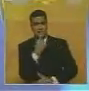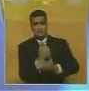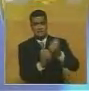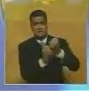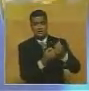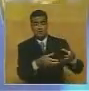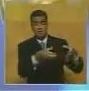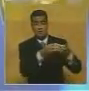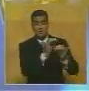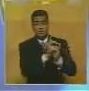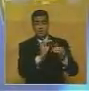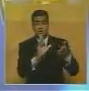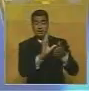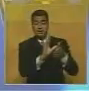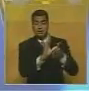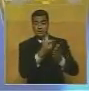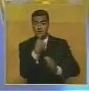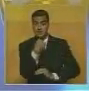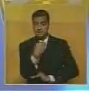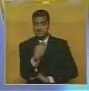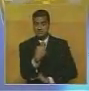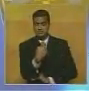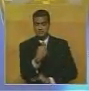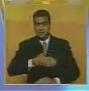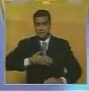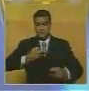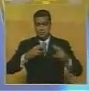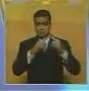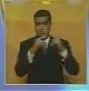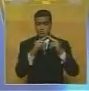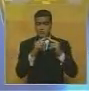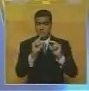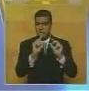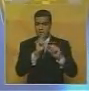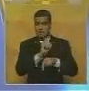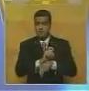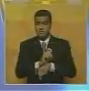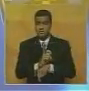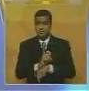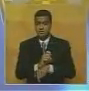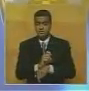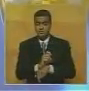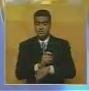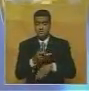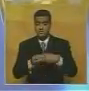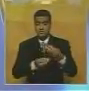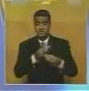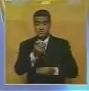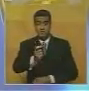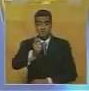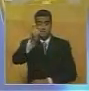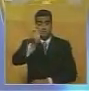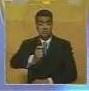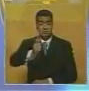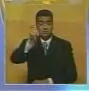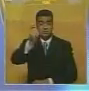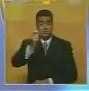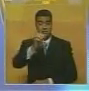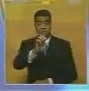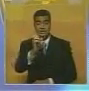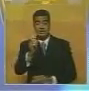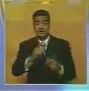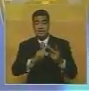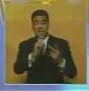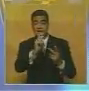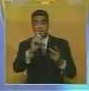la Comisión Interamericana. Extraoficialmente, se pudo conocer que en pocos minutos se designará a los diputados Searle Herrera y